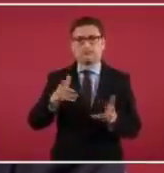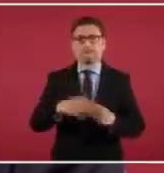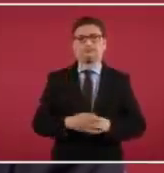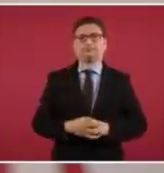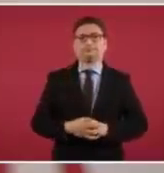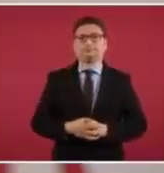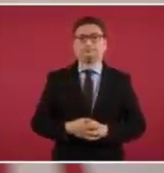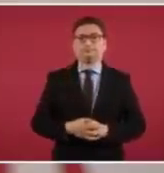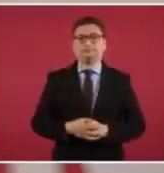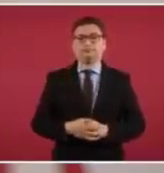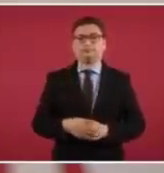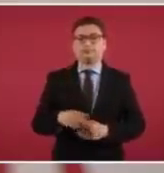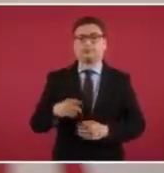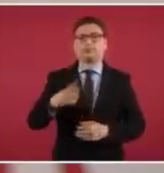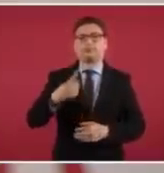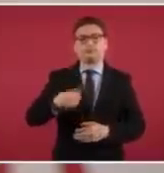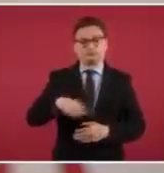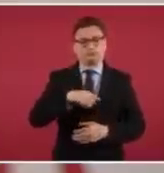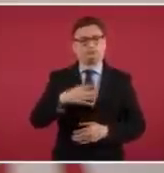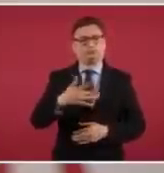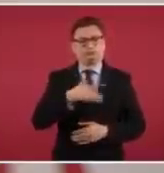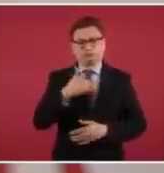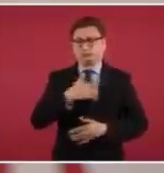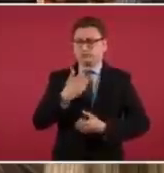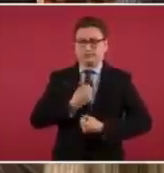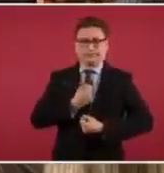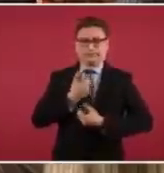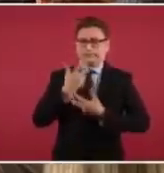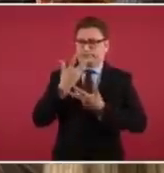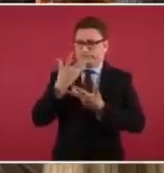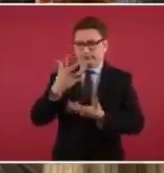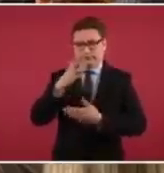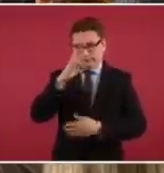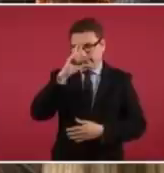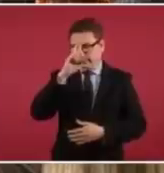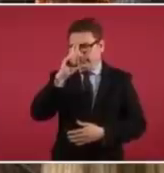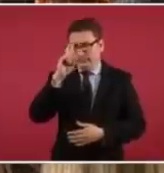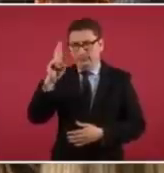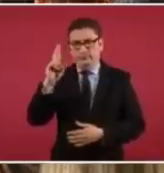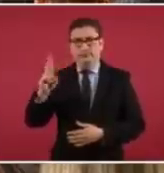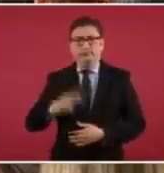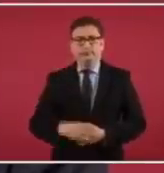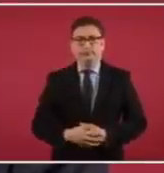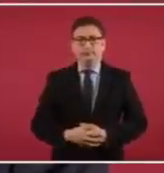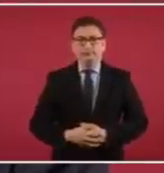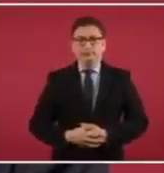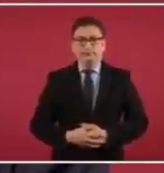a expresarlo de la manera más respetuosa